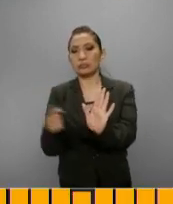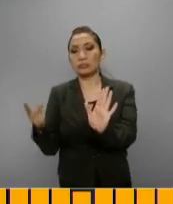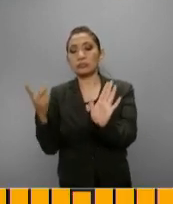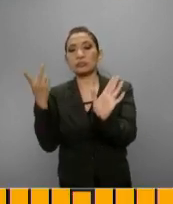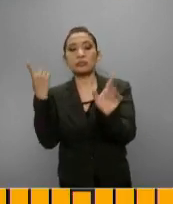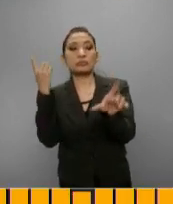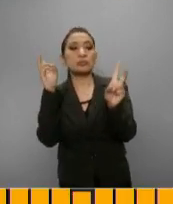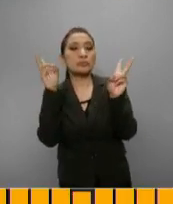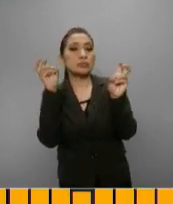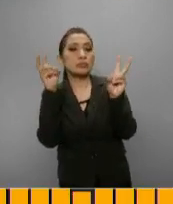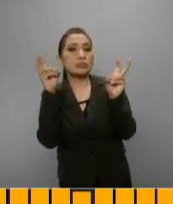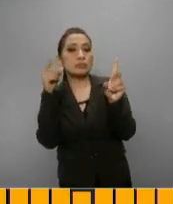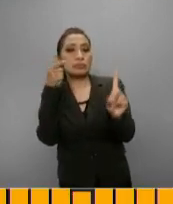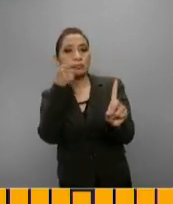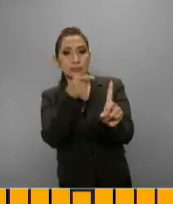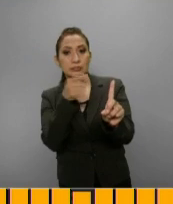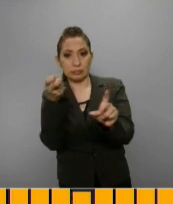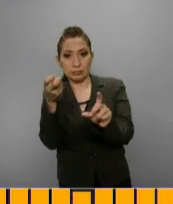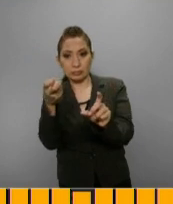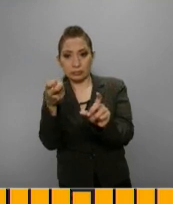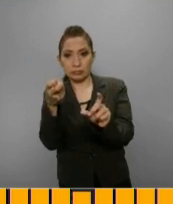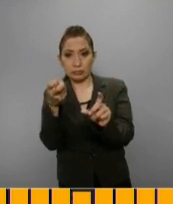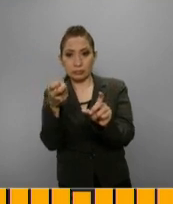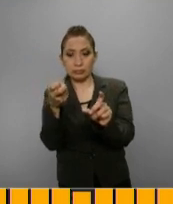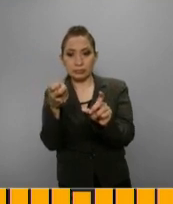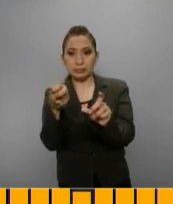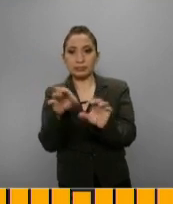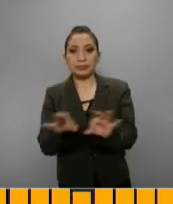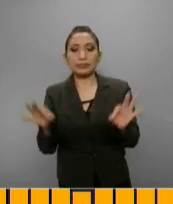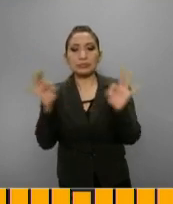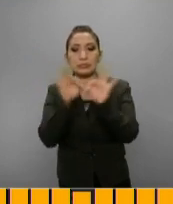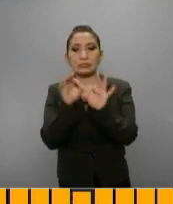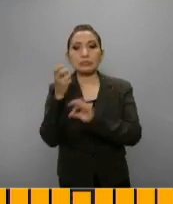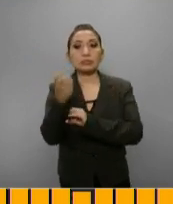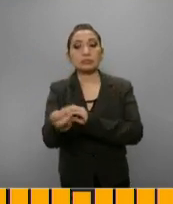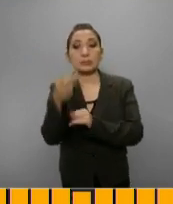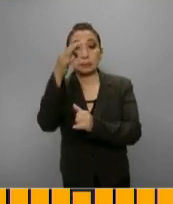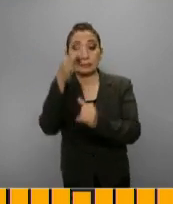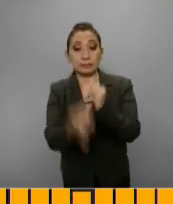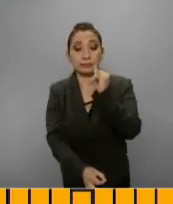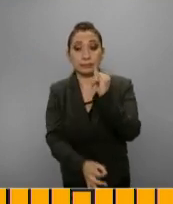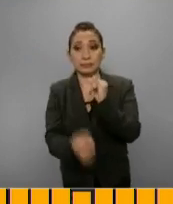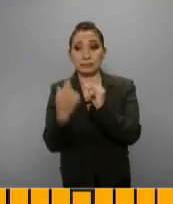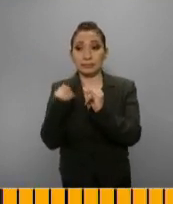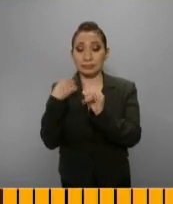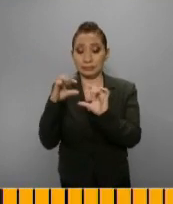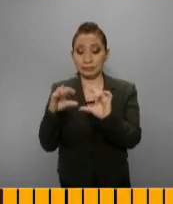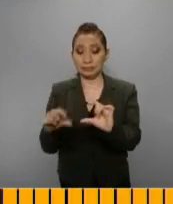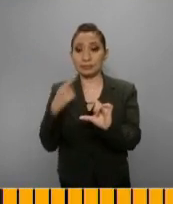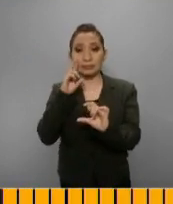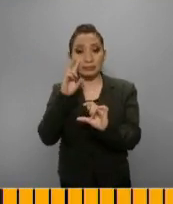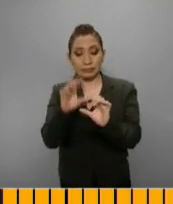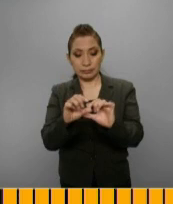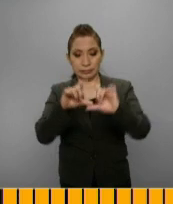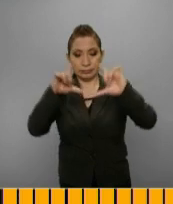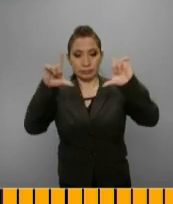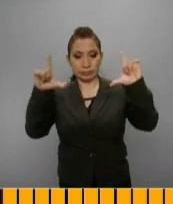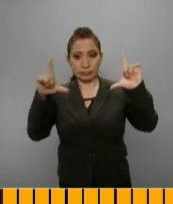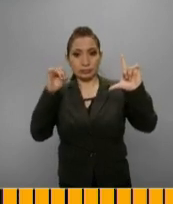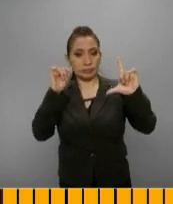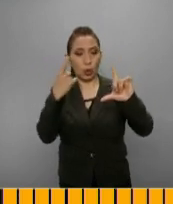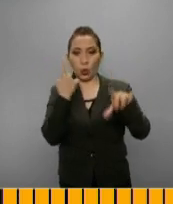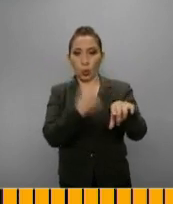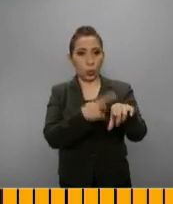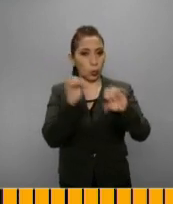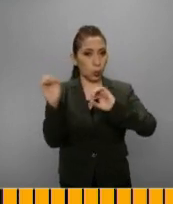los casos. Esa es muy importante, es la última cejita donde se puede ver no